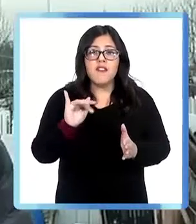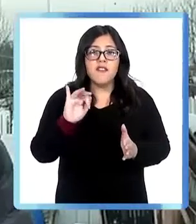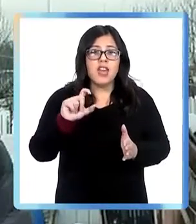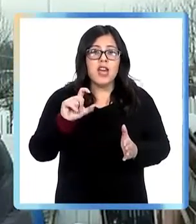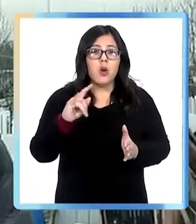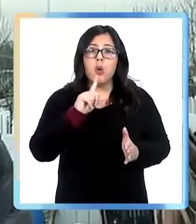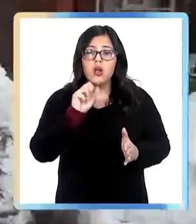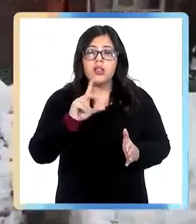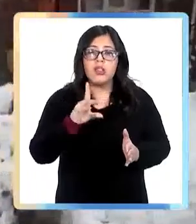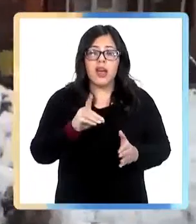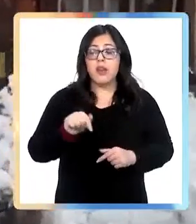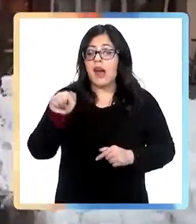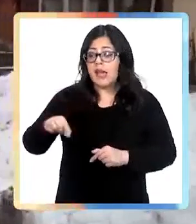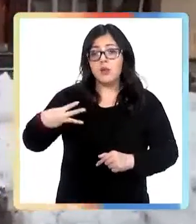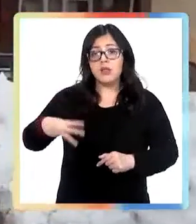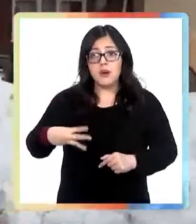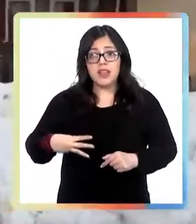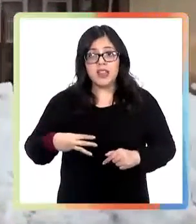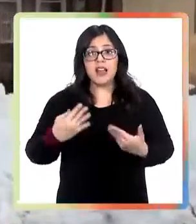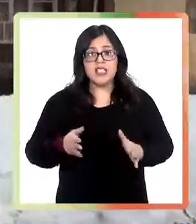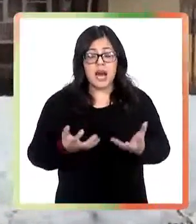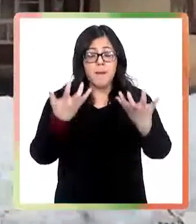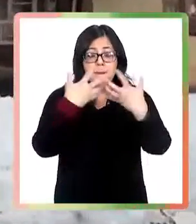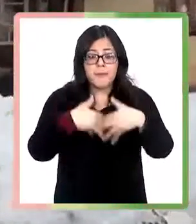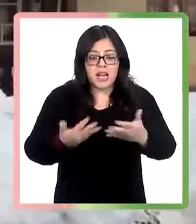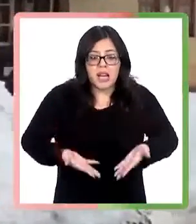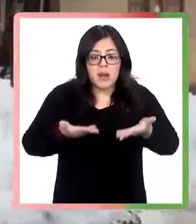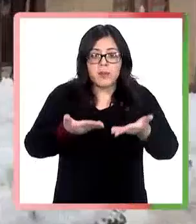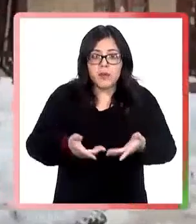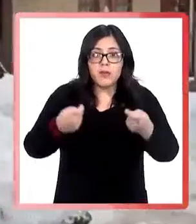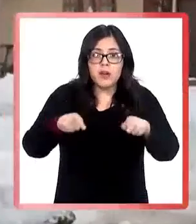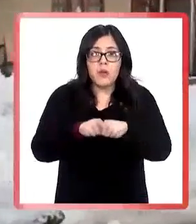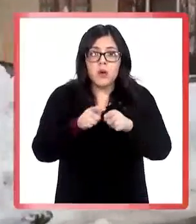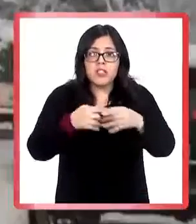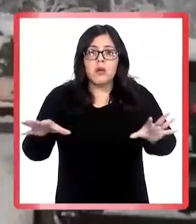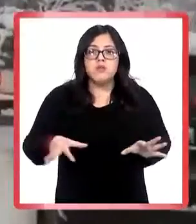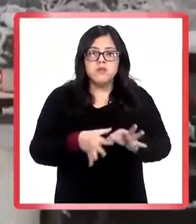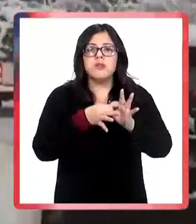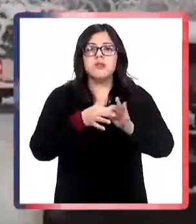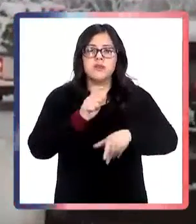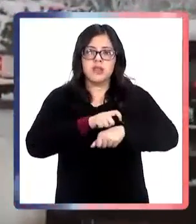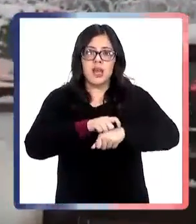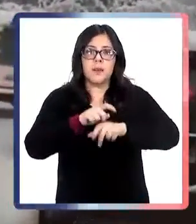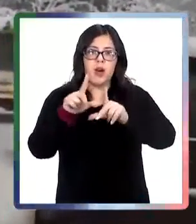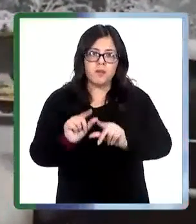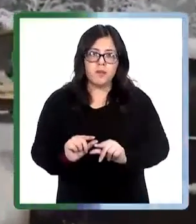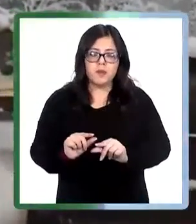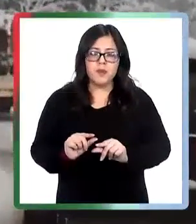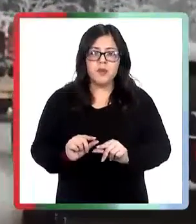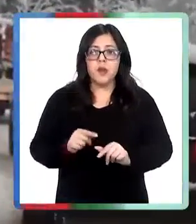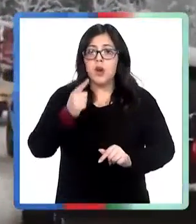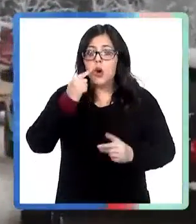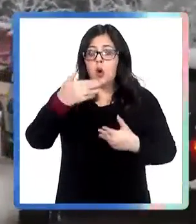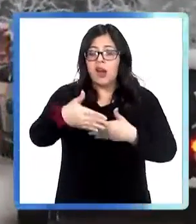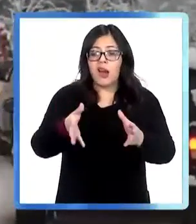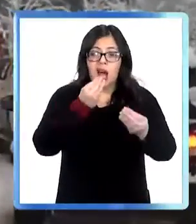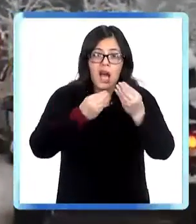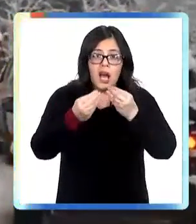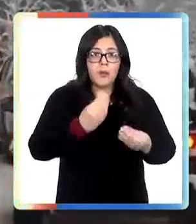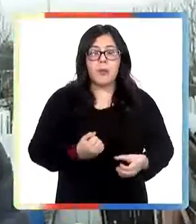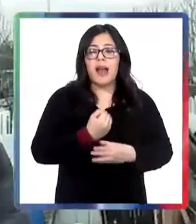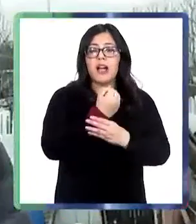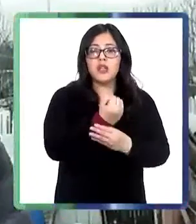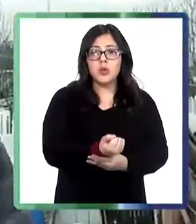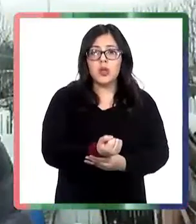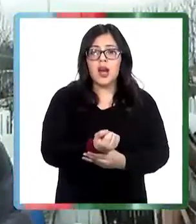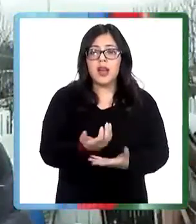La Dificultad. La Municipalidad de Futaleufú puso a disposición maquinaria para intentar restablecer la conectividad en el menor tiempo posible.